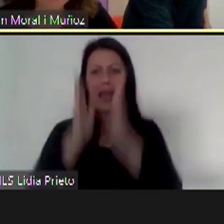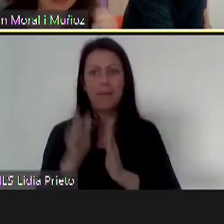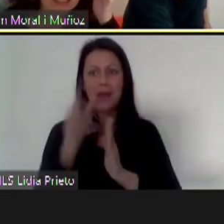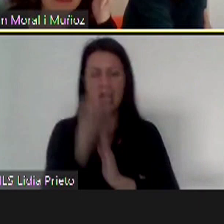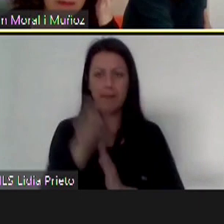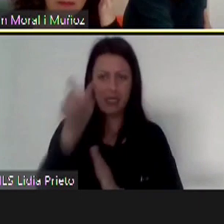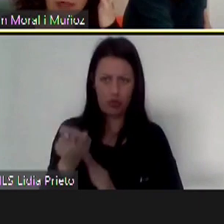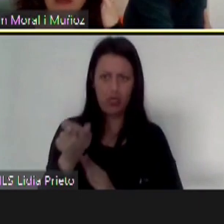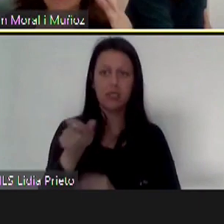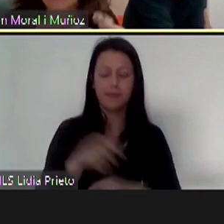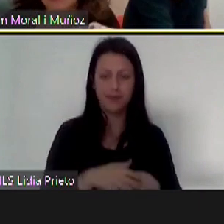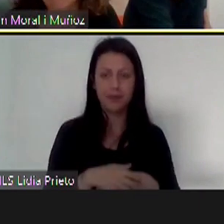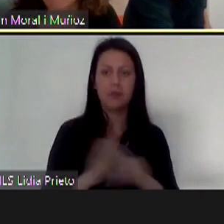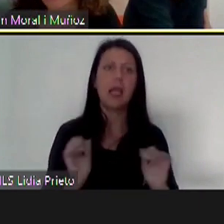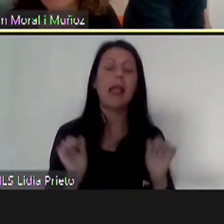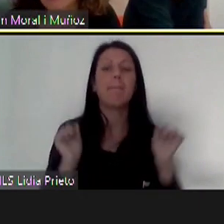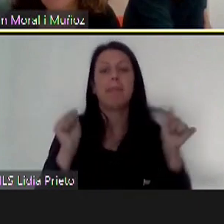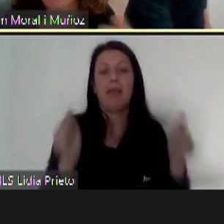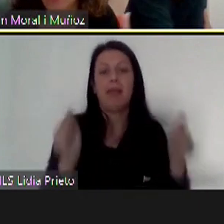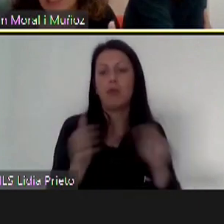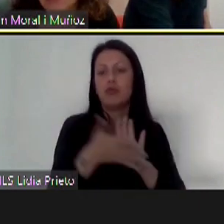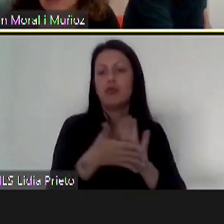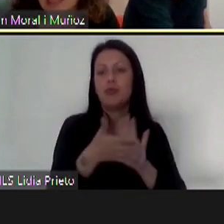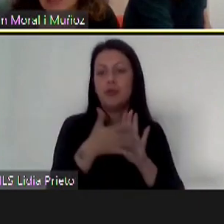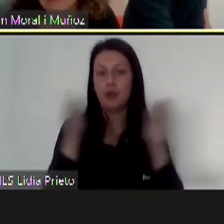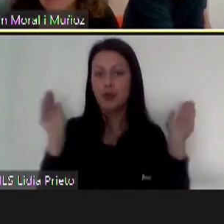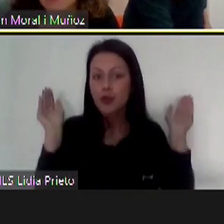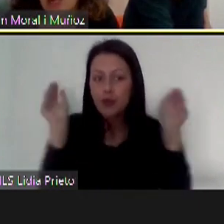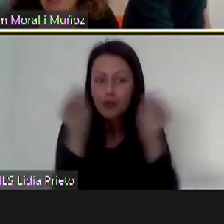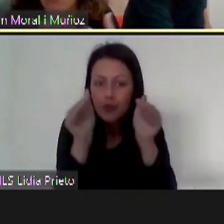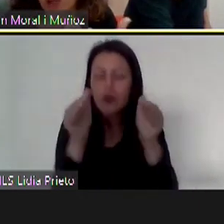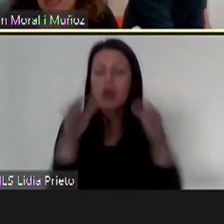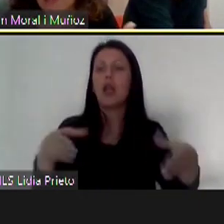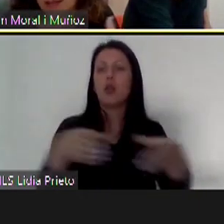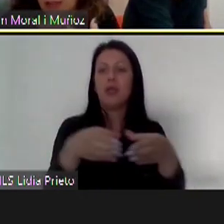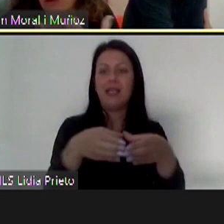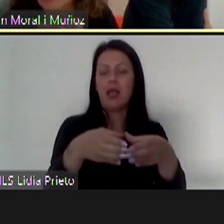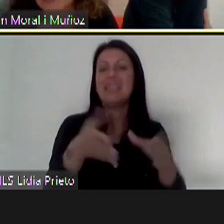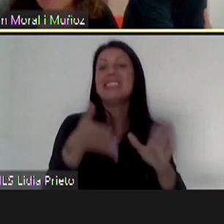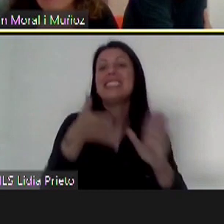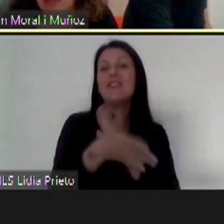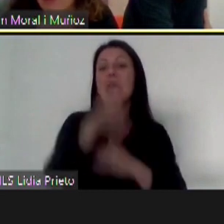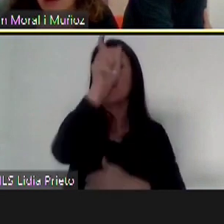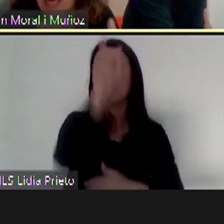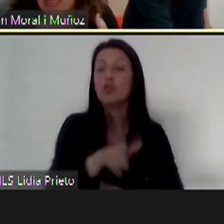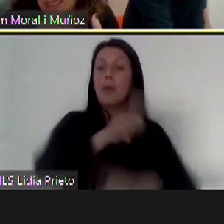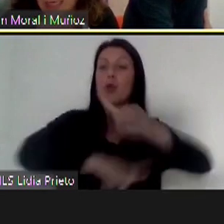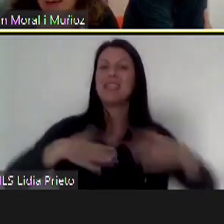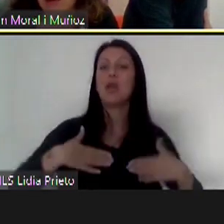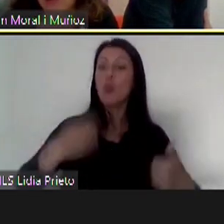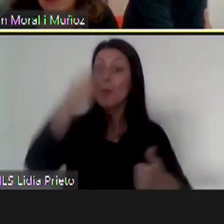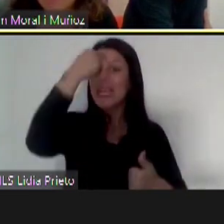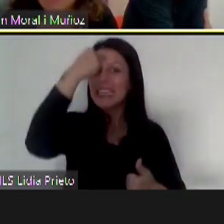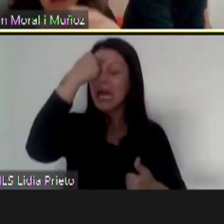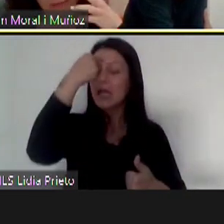atendía y ya se empezaba a poner el foco también en la comunidad. Se atendía a la persona en la comunidad, que es donde no tenía que haber dejado de